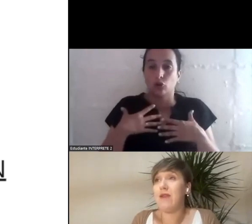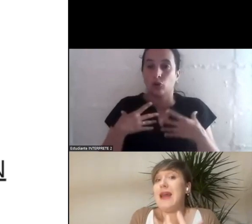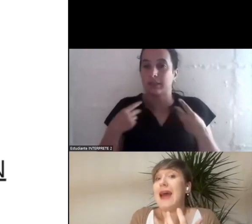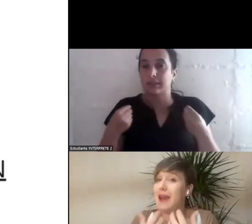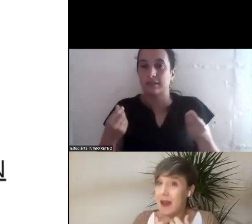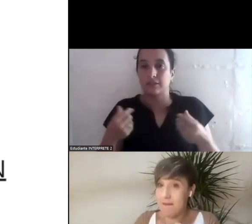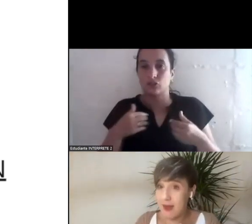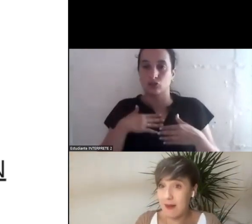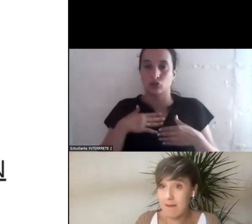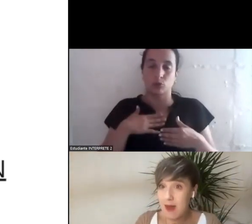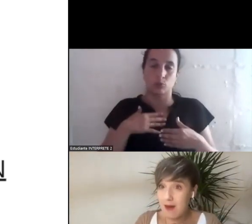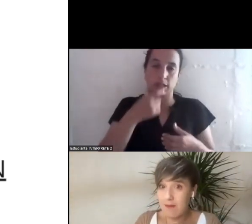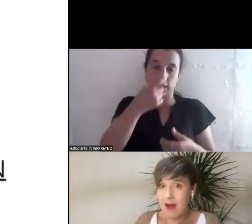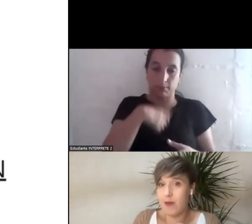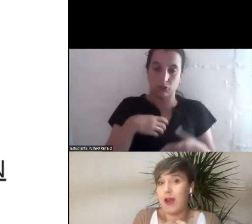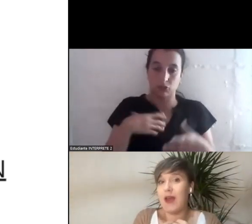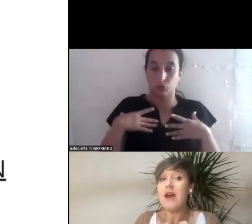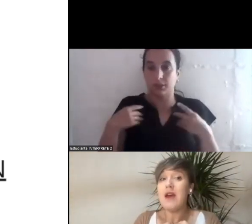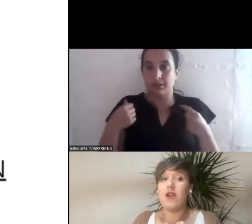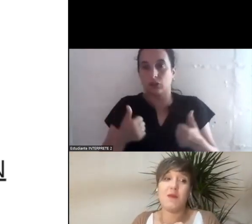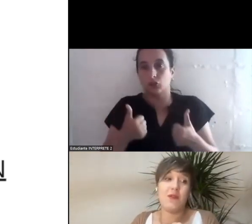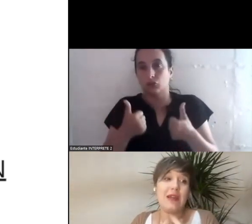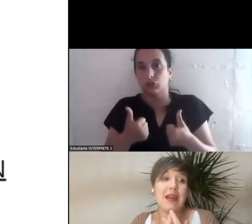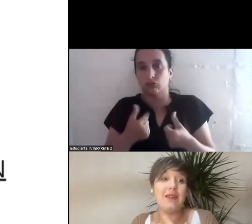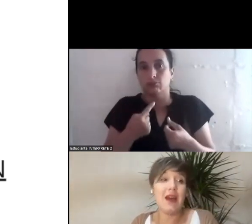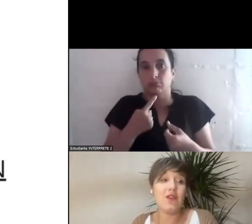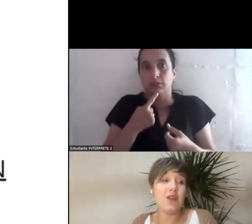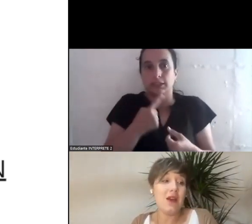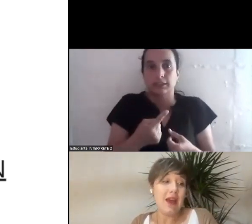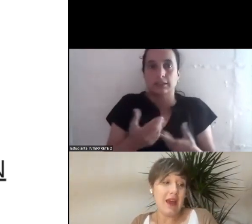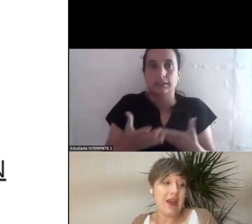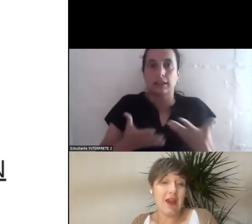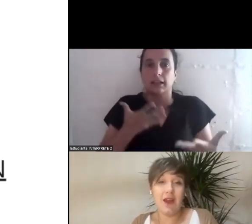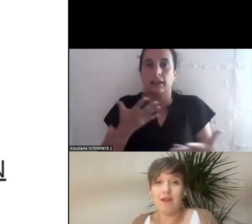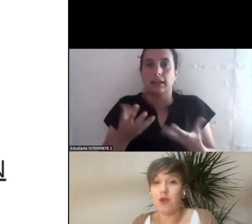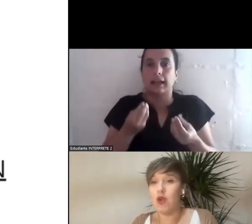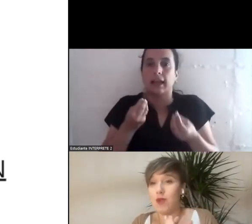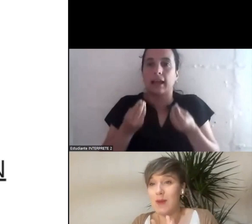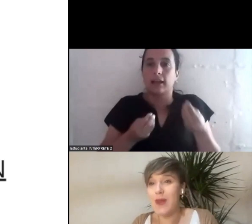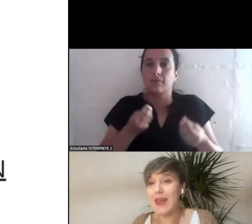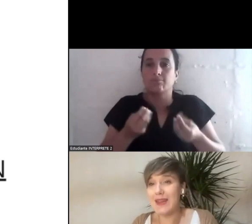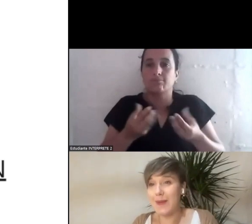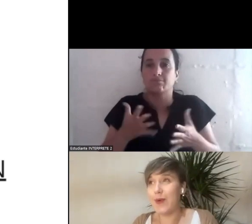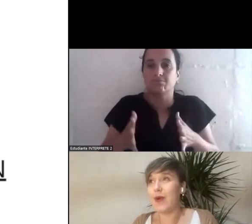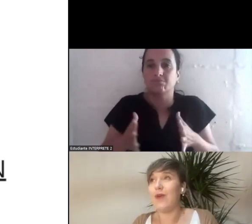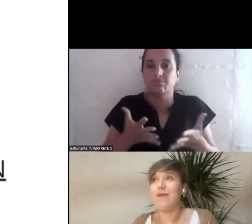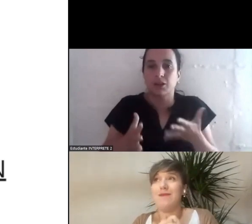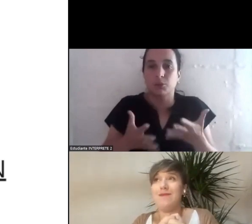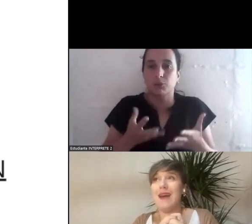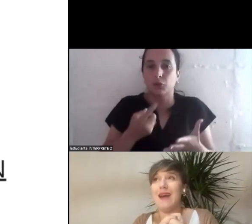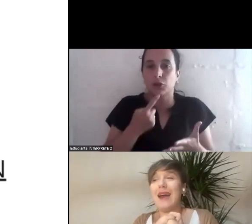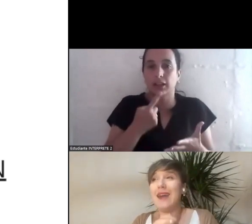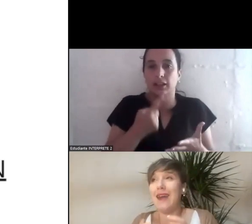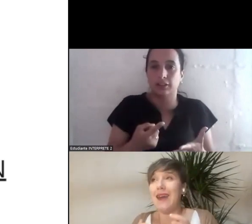viviendo esa familia genera en mí también, ¿vale? Porque los profesionales sanitarios no somos de piedra